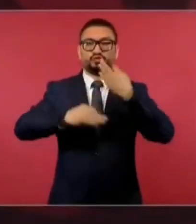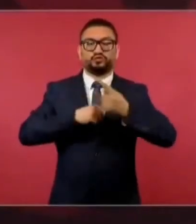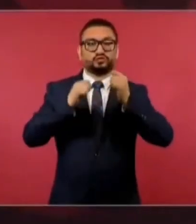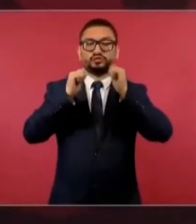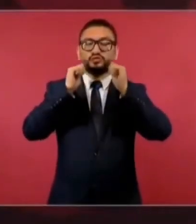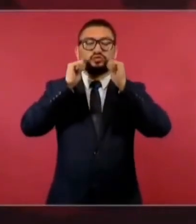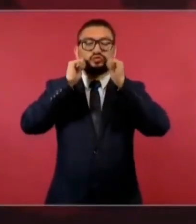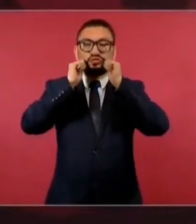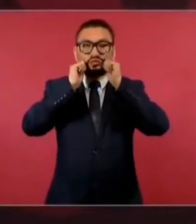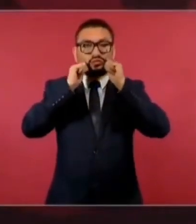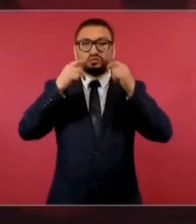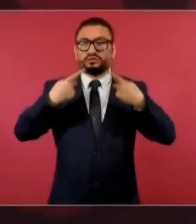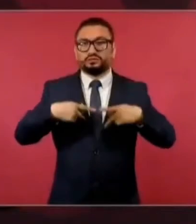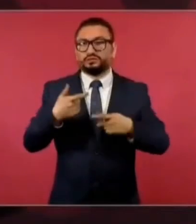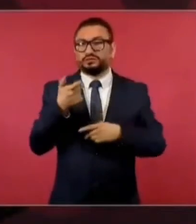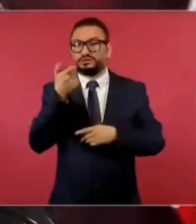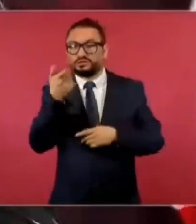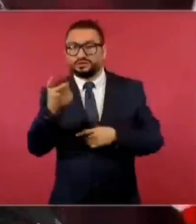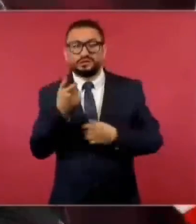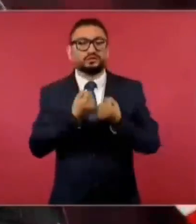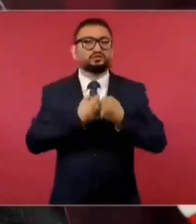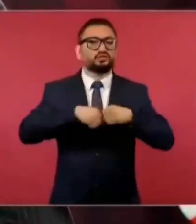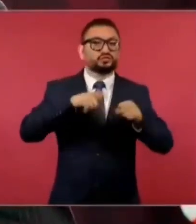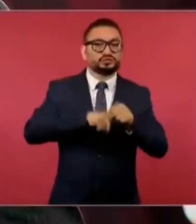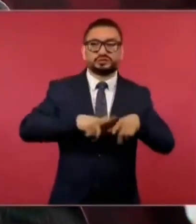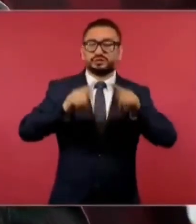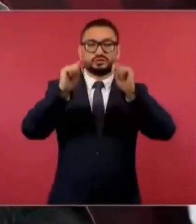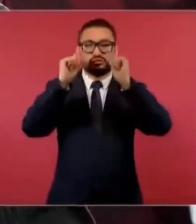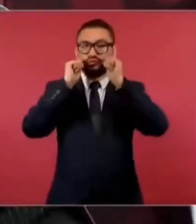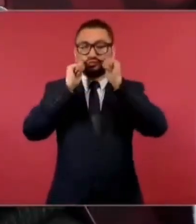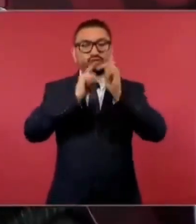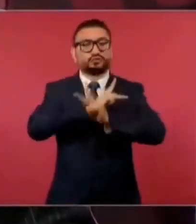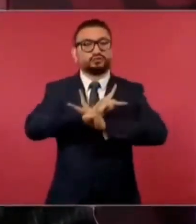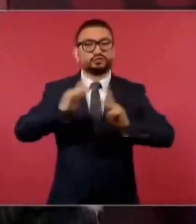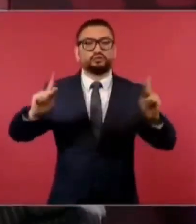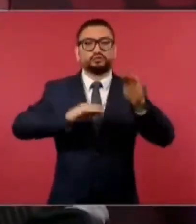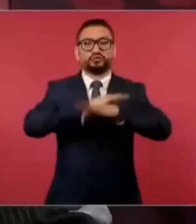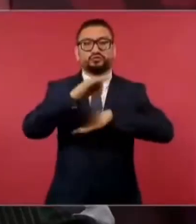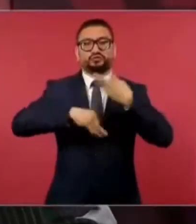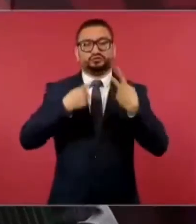condición económica, social de la gente.